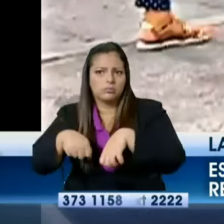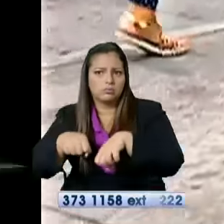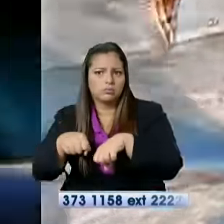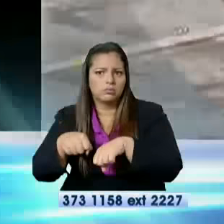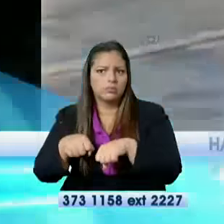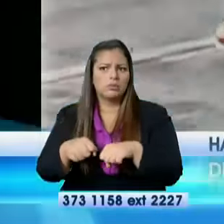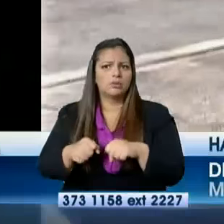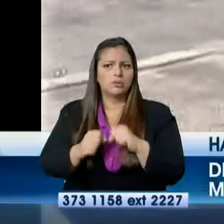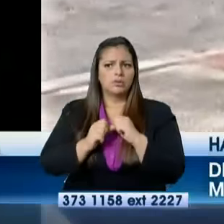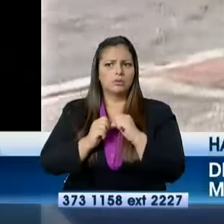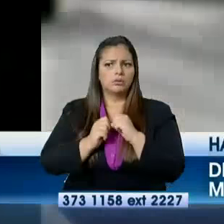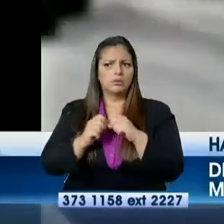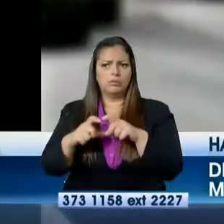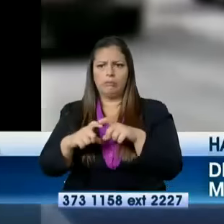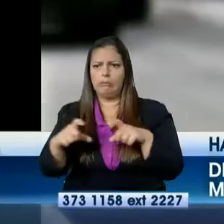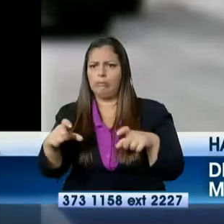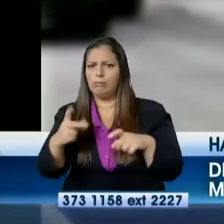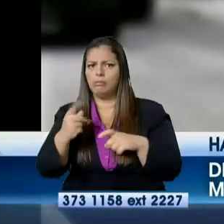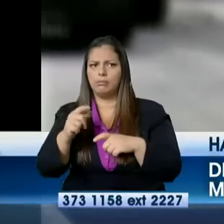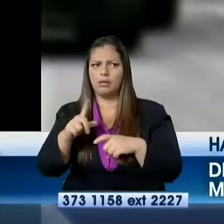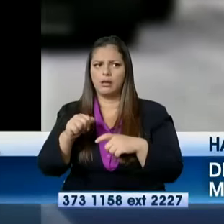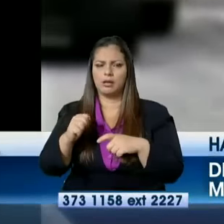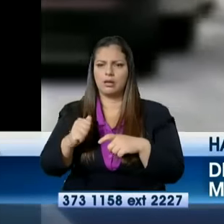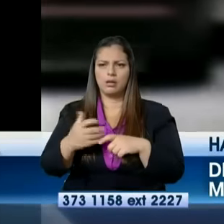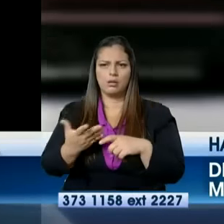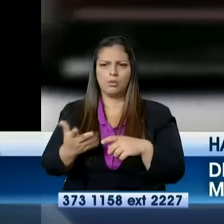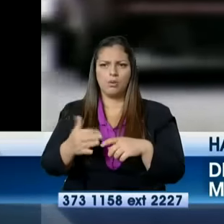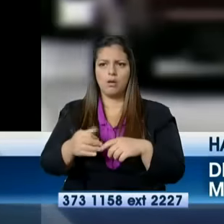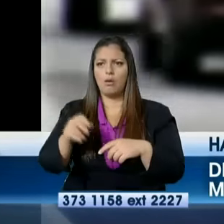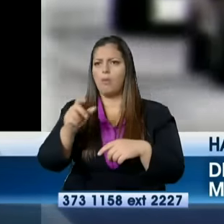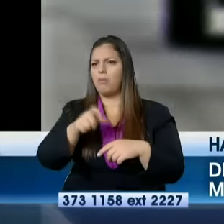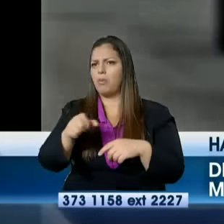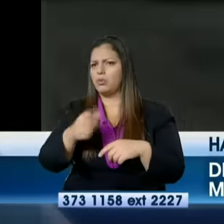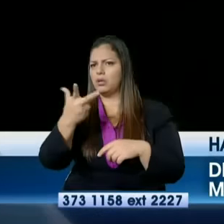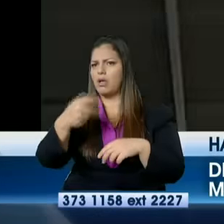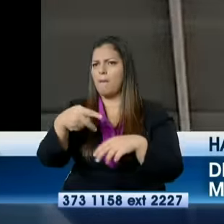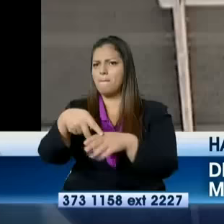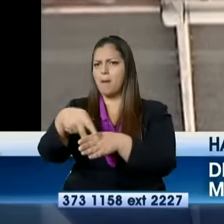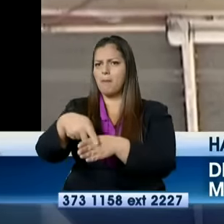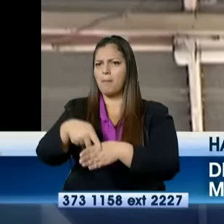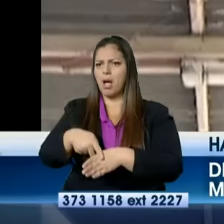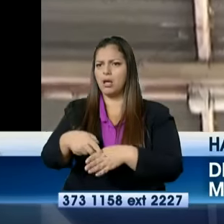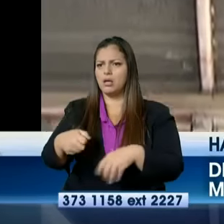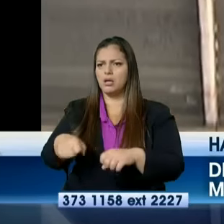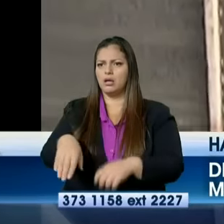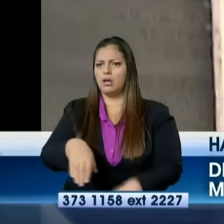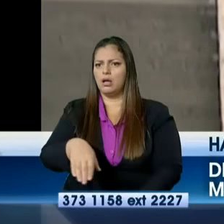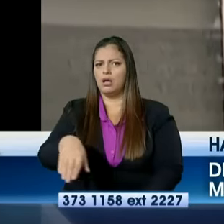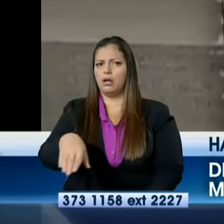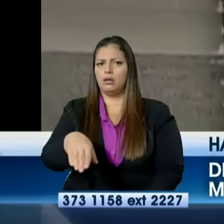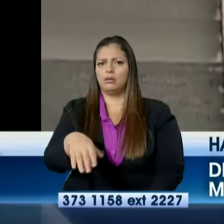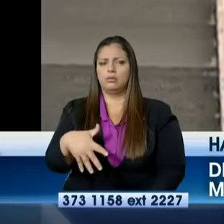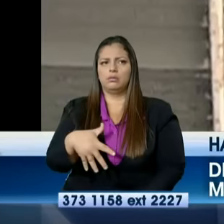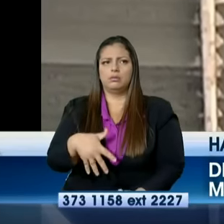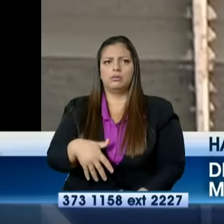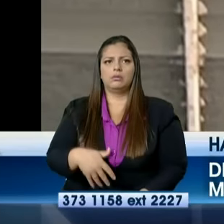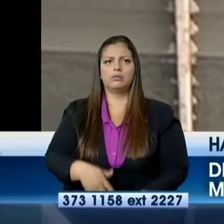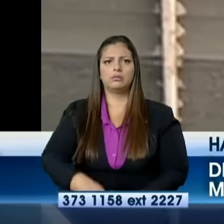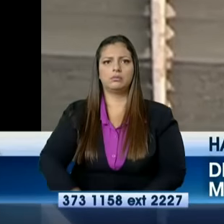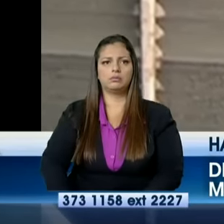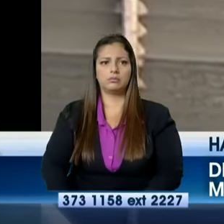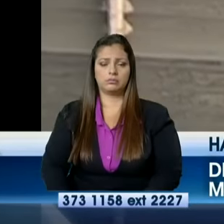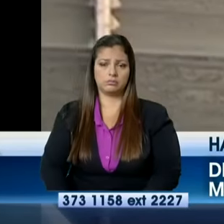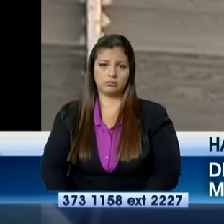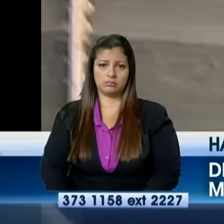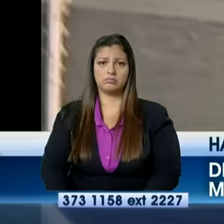es. Sin placas. Sin placas, 2-3 personas en las motos. Usan el envase de vidrio para romper